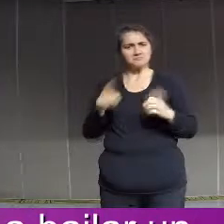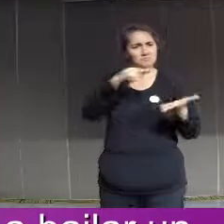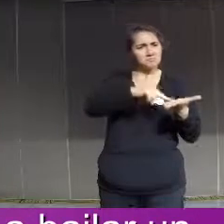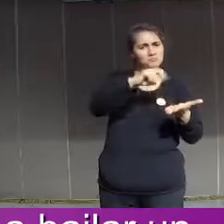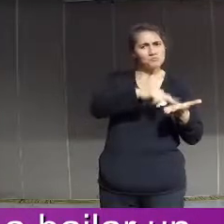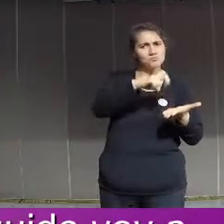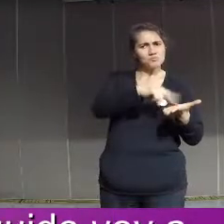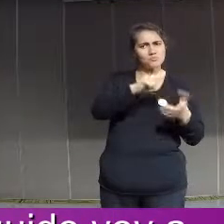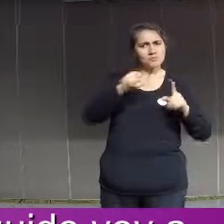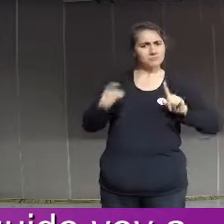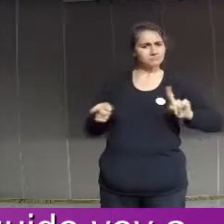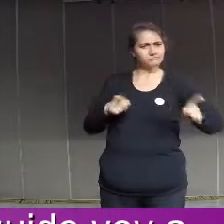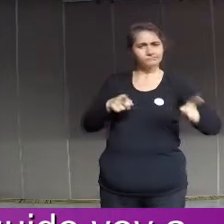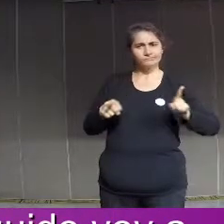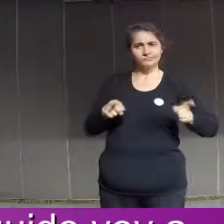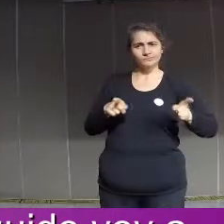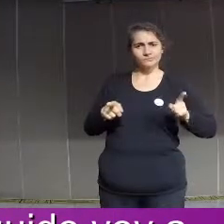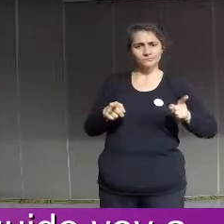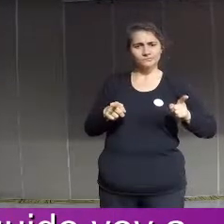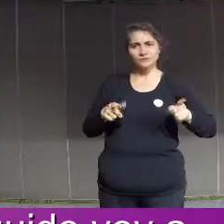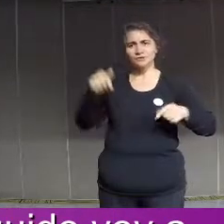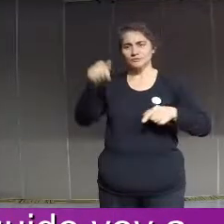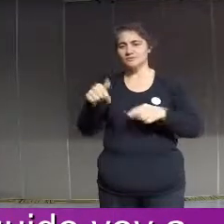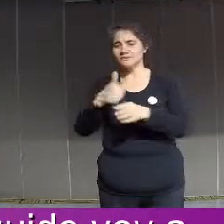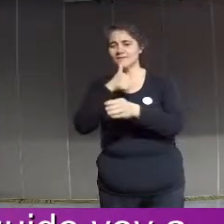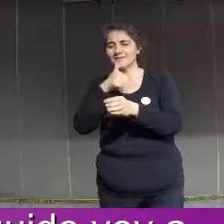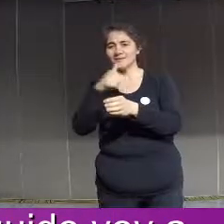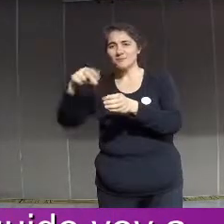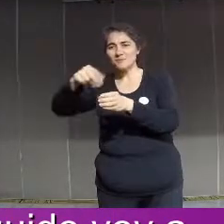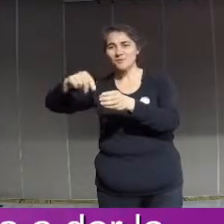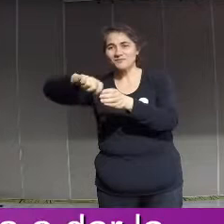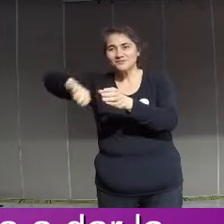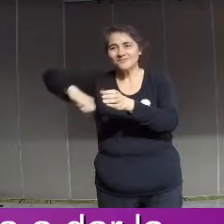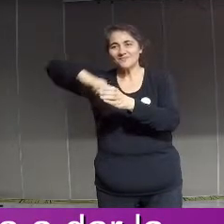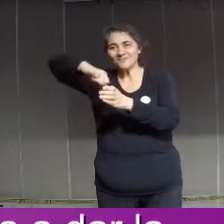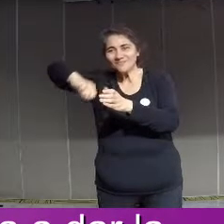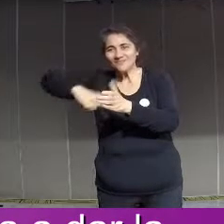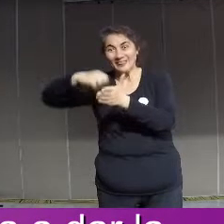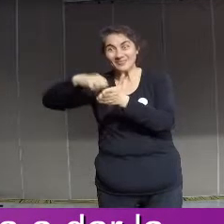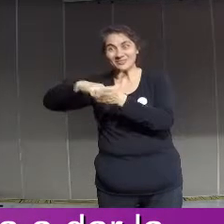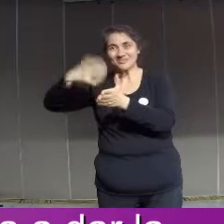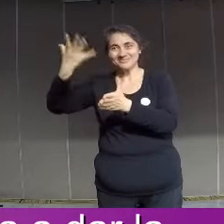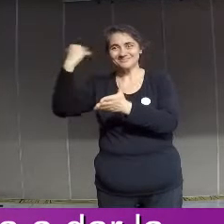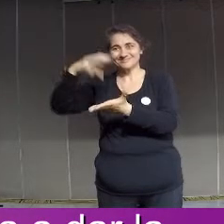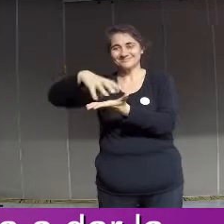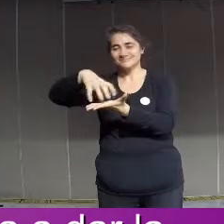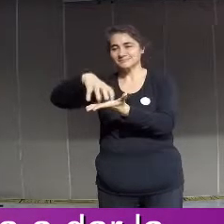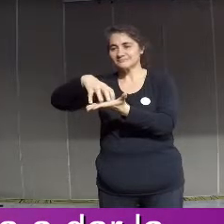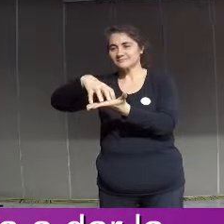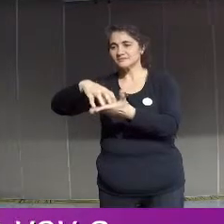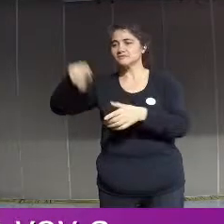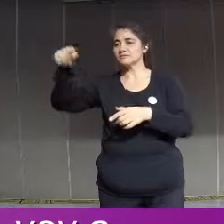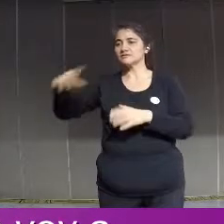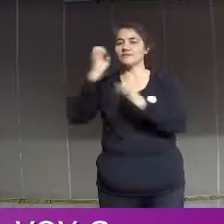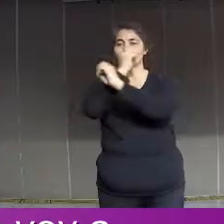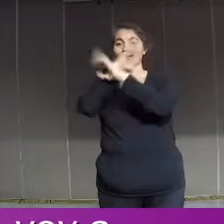a espesar el líquido, ¿sí? Entonces, es importante eso. Perdón, una aclaración sí, que ayer no hicimos. Todo lo que nosotros estamos dando